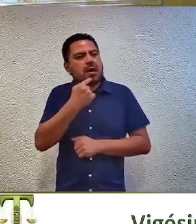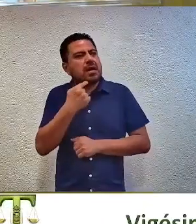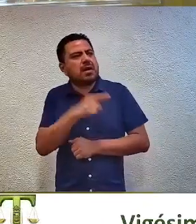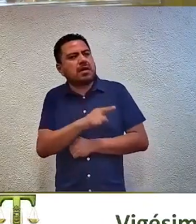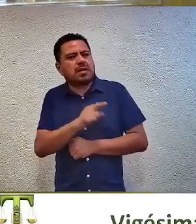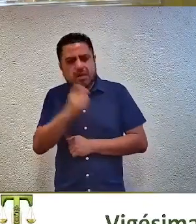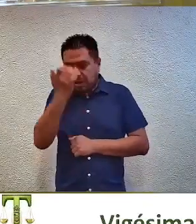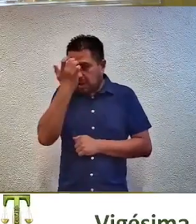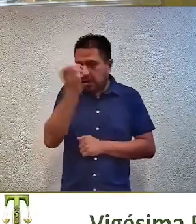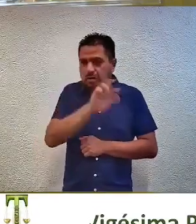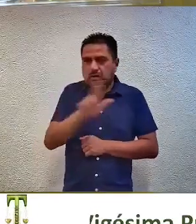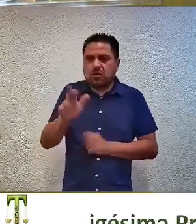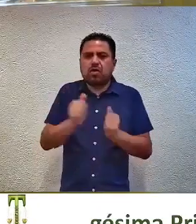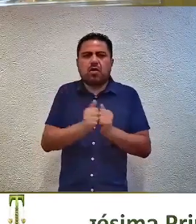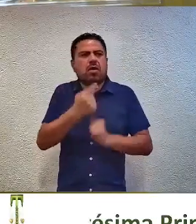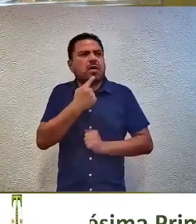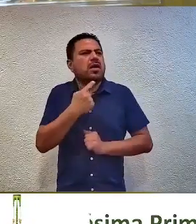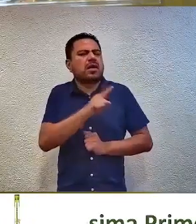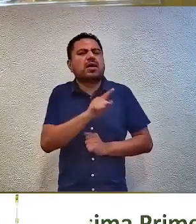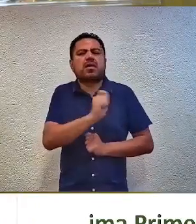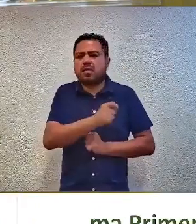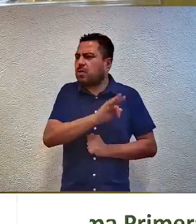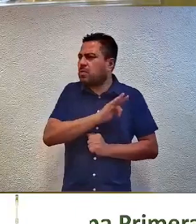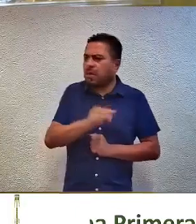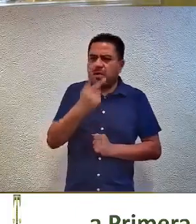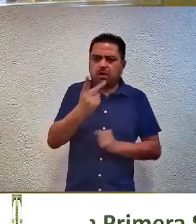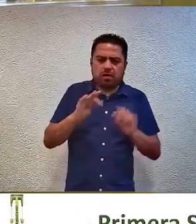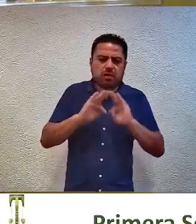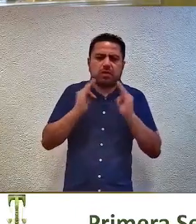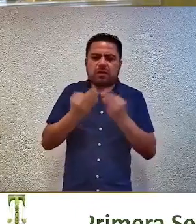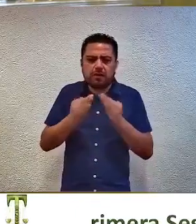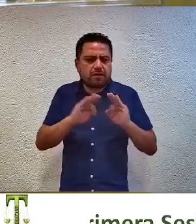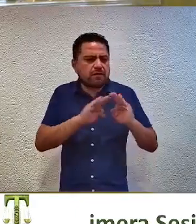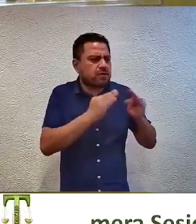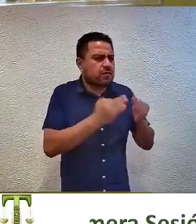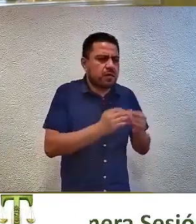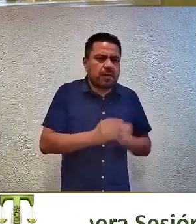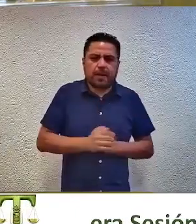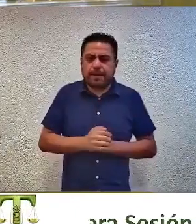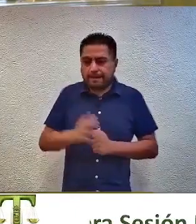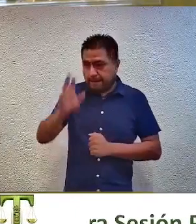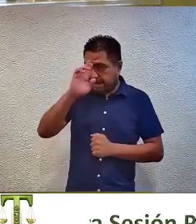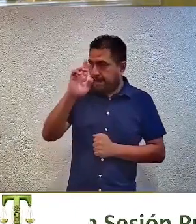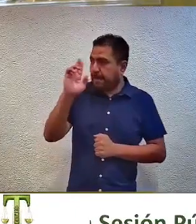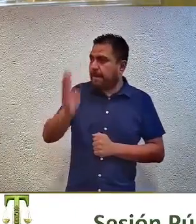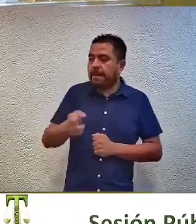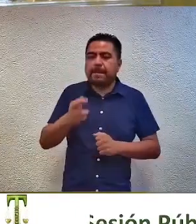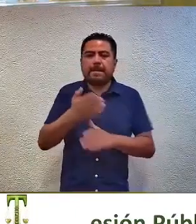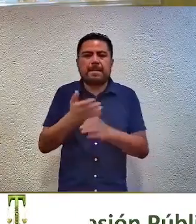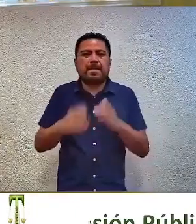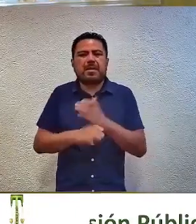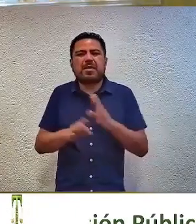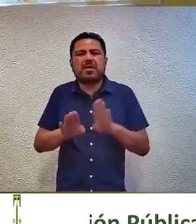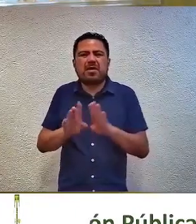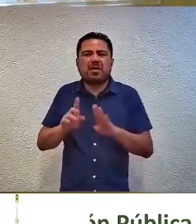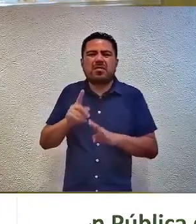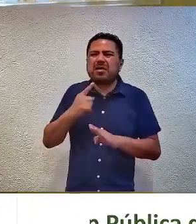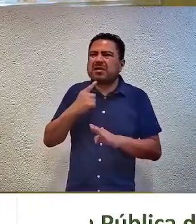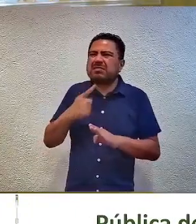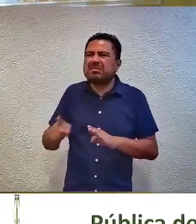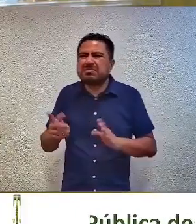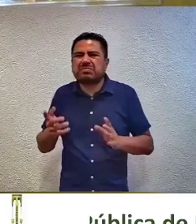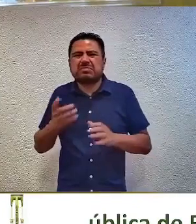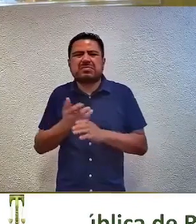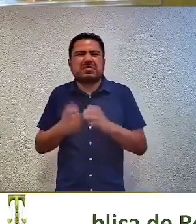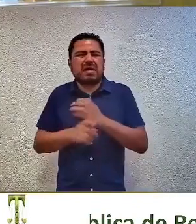de reconocer que la calumnia se puede dar de 2 formas, sino que se prohíbe la imputación de hechos delictivos o